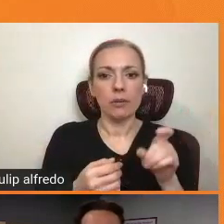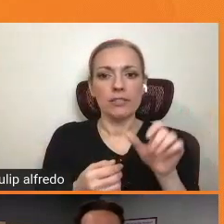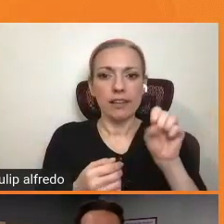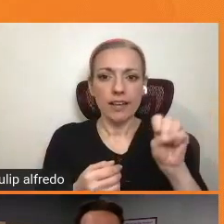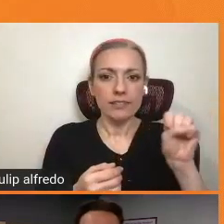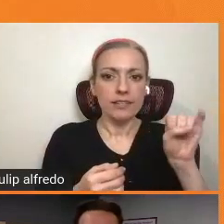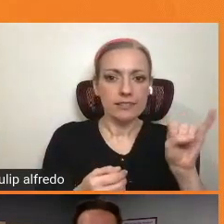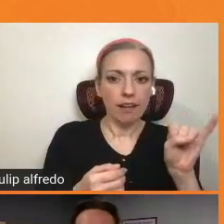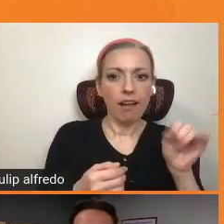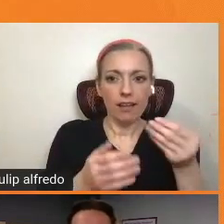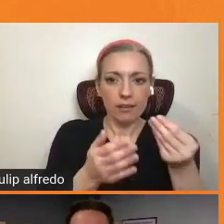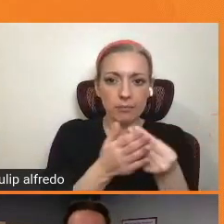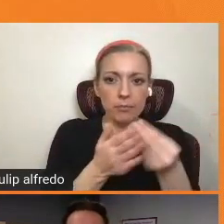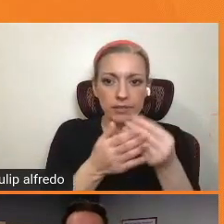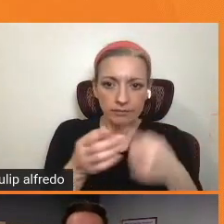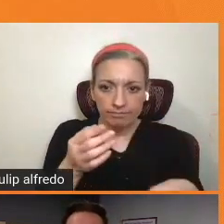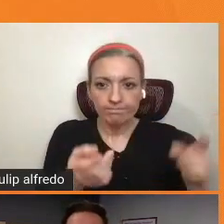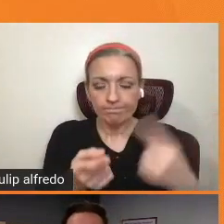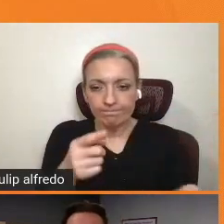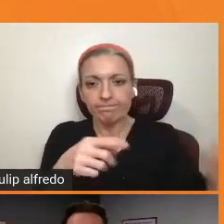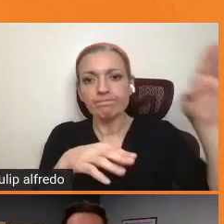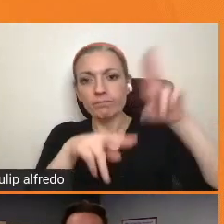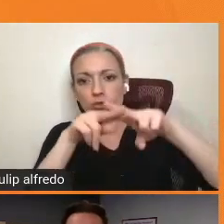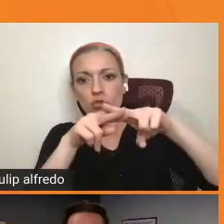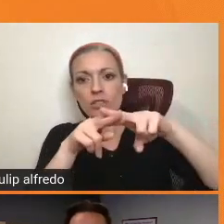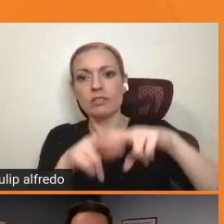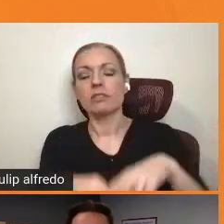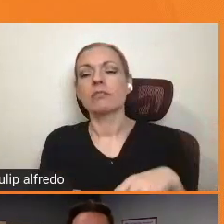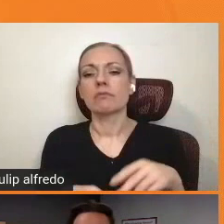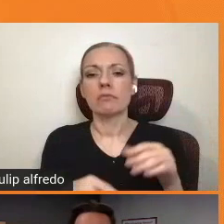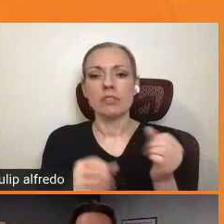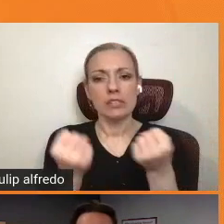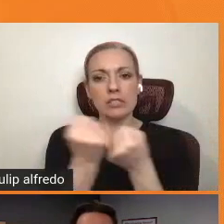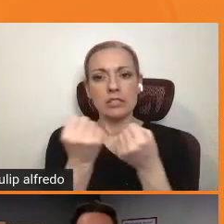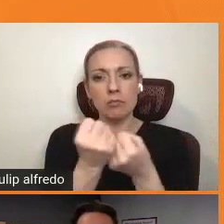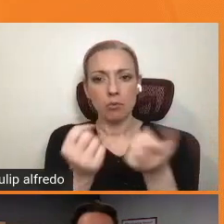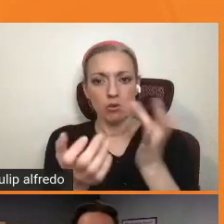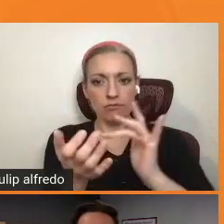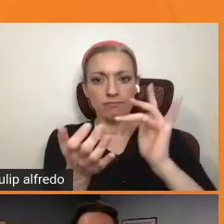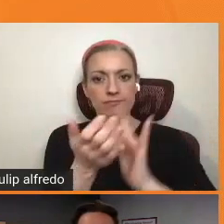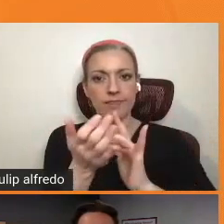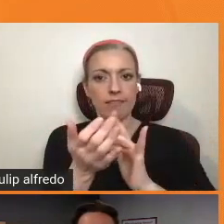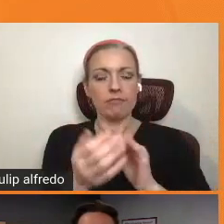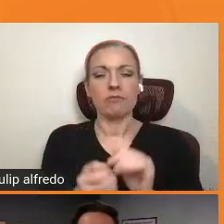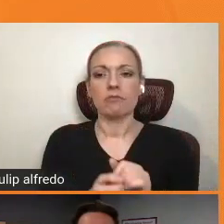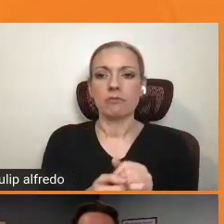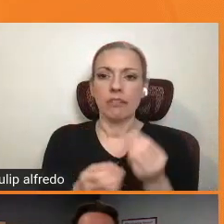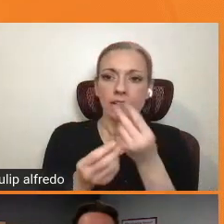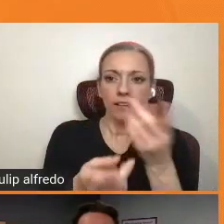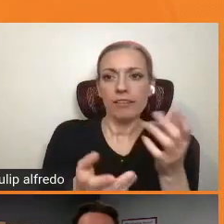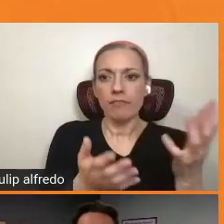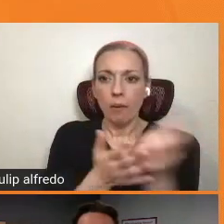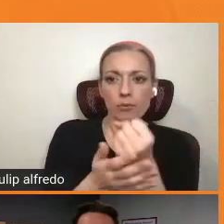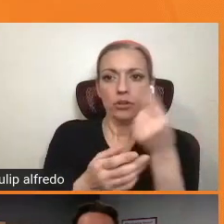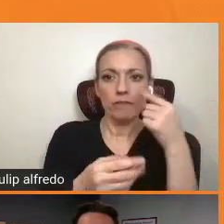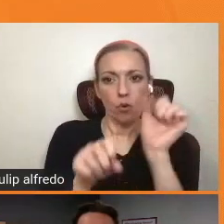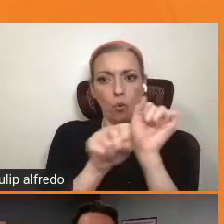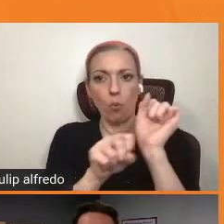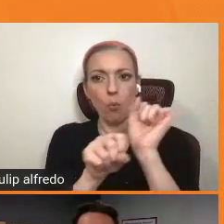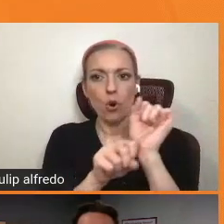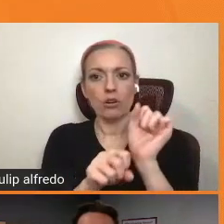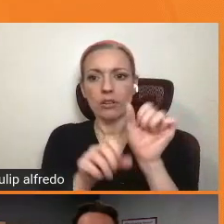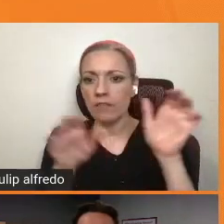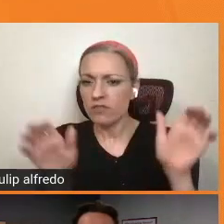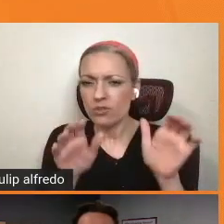año pasado que hubo tantos aumentos en el presupuesto y fue algo histórico. Ya